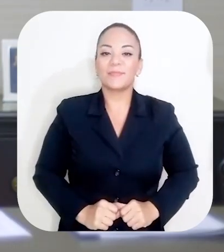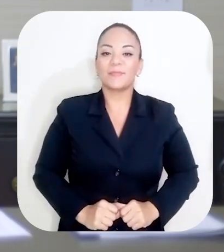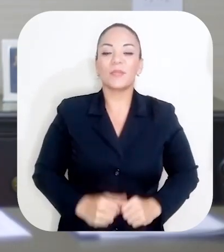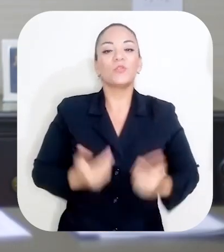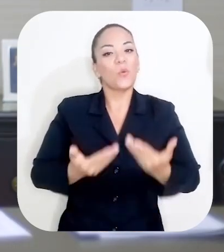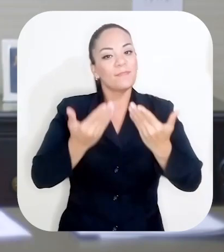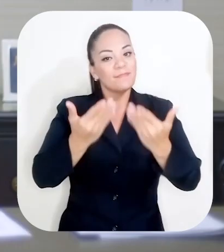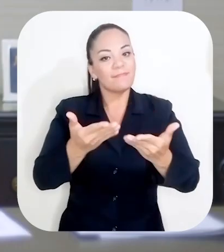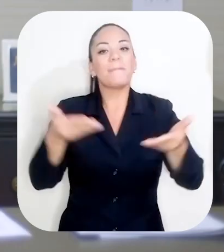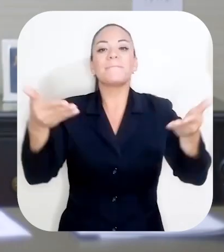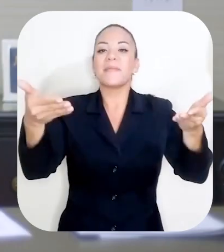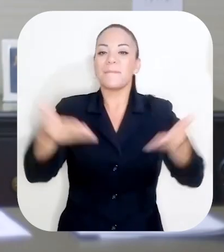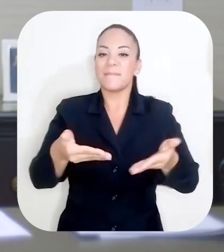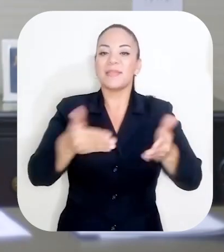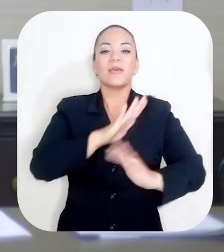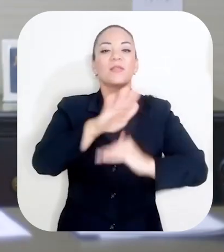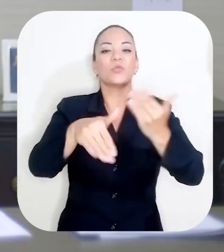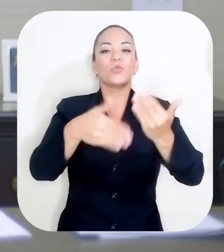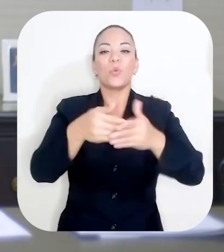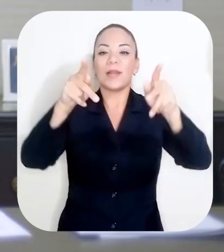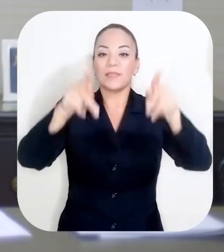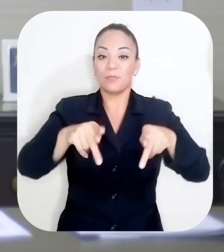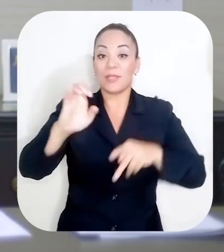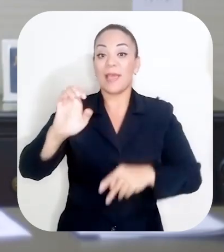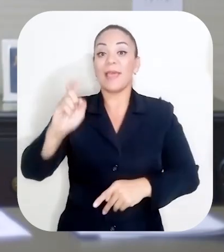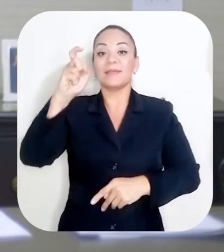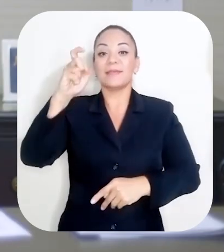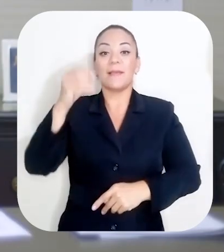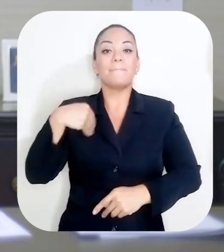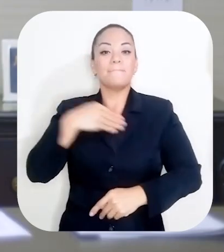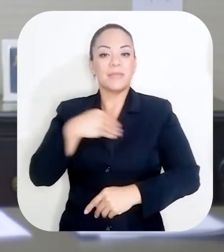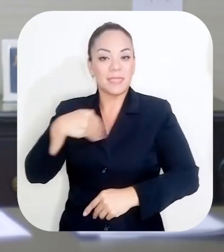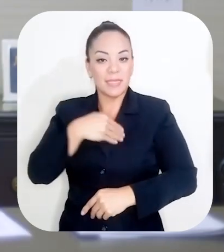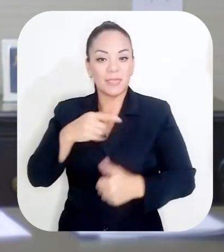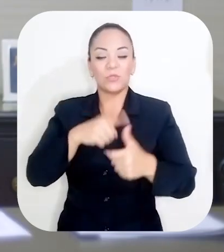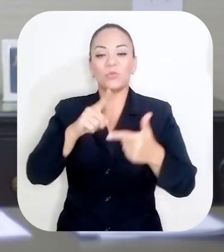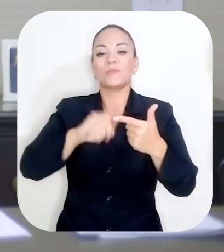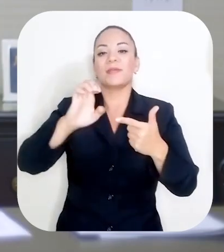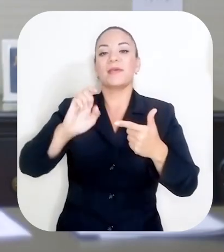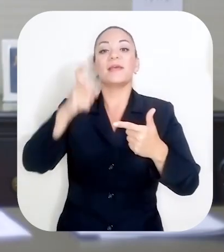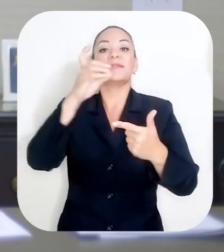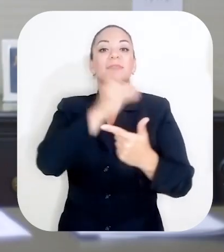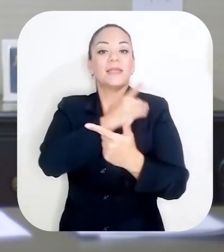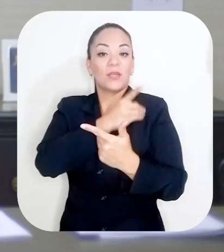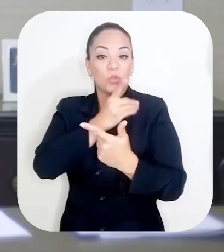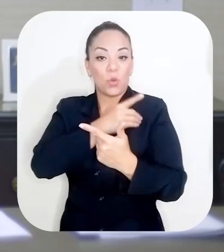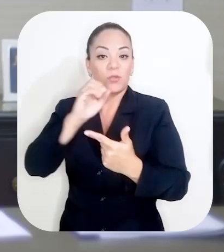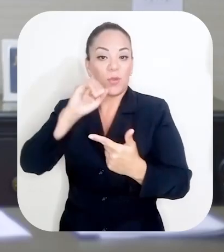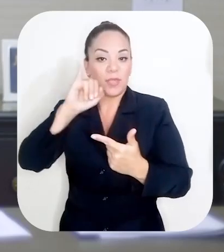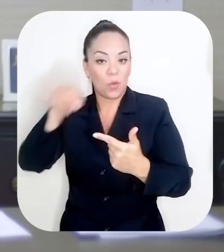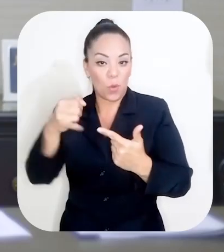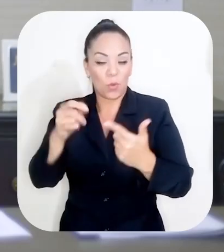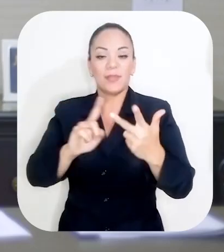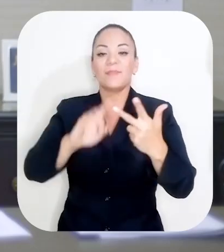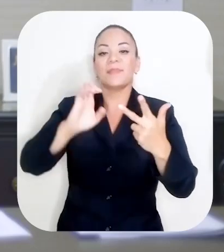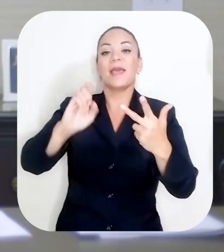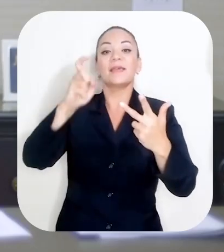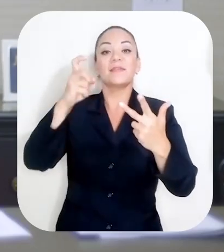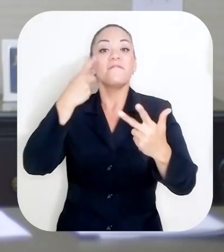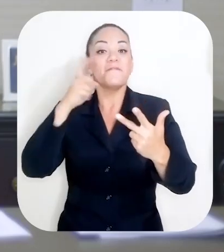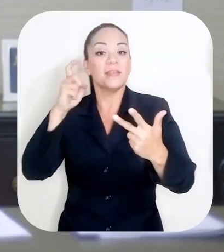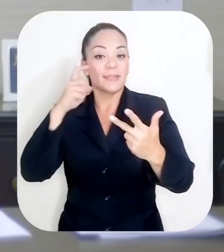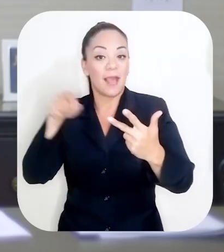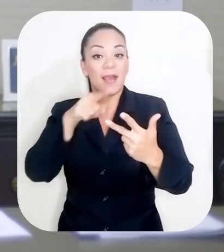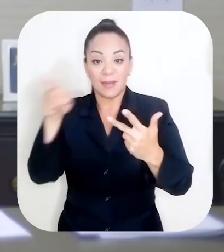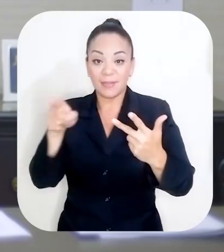ese sentido le doy la bienvenida a todos los exministros exdirectores de loij y